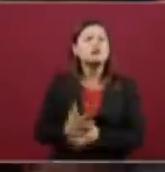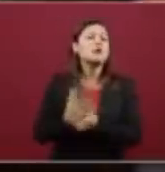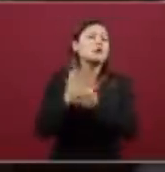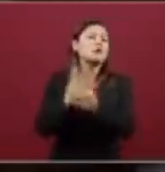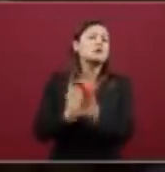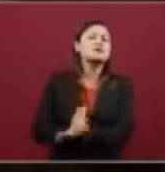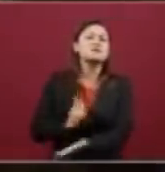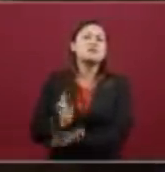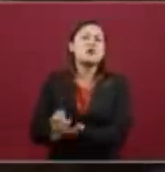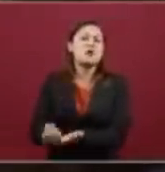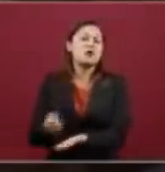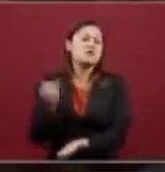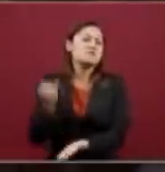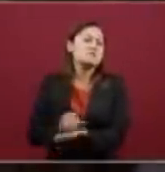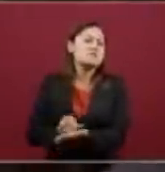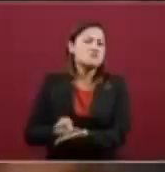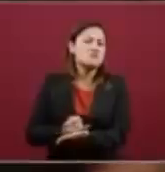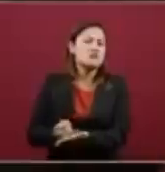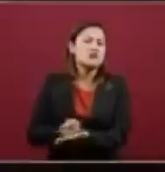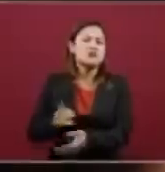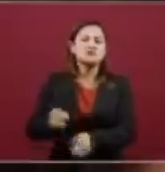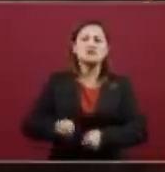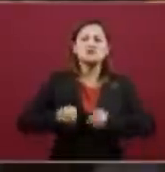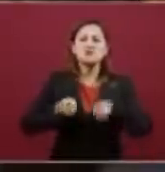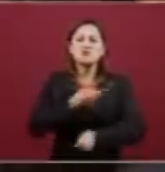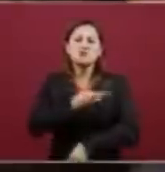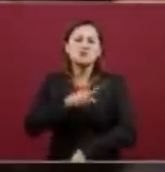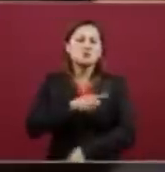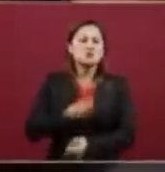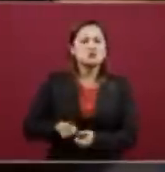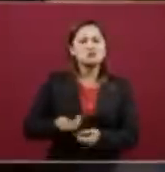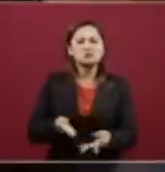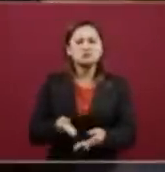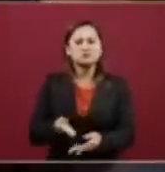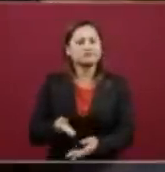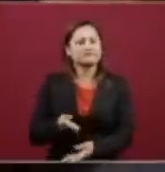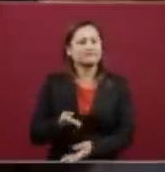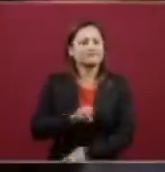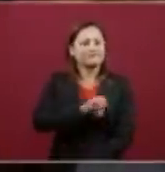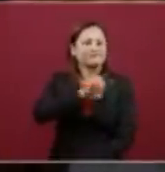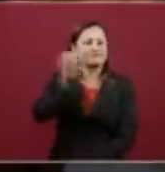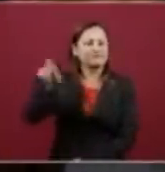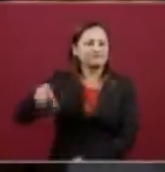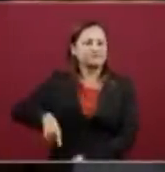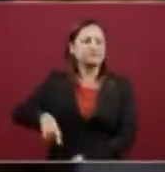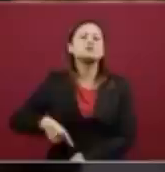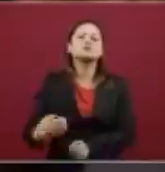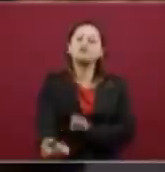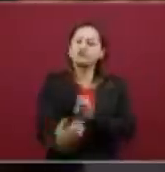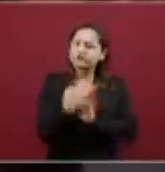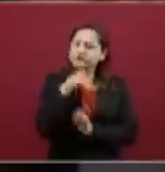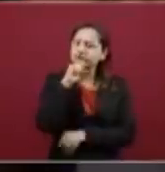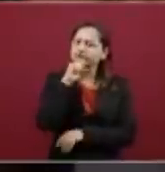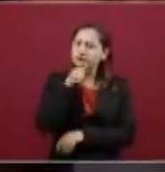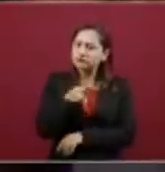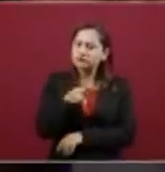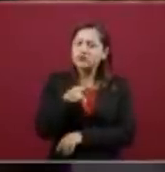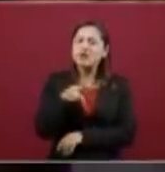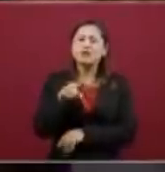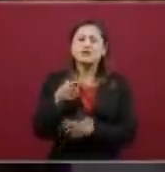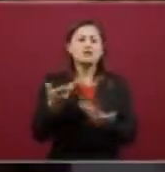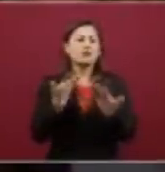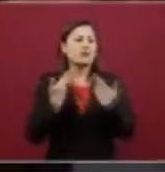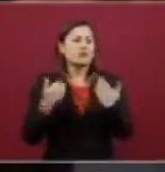social, etcétera, cuando es mentira eso, y a nosotros igualmente nos engañan y quedamos completamente desprotegidos con la falta de